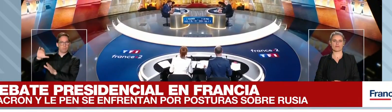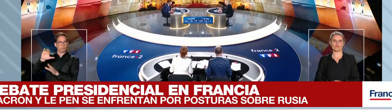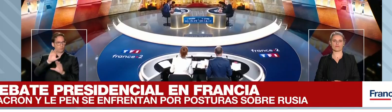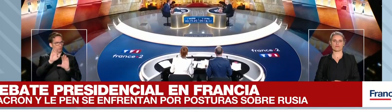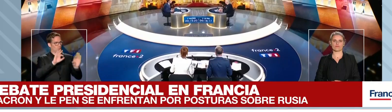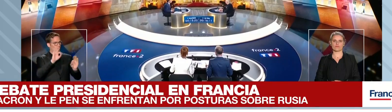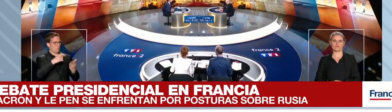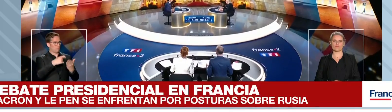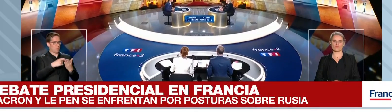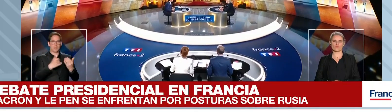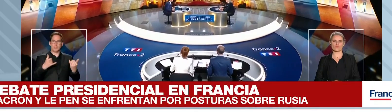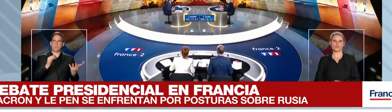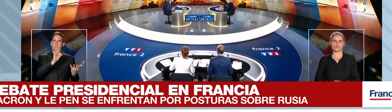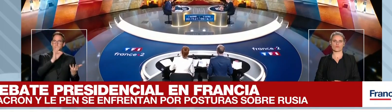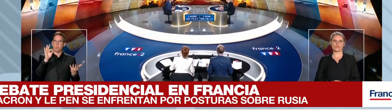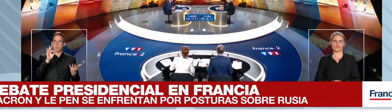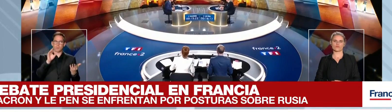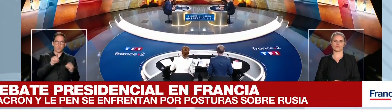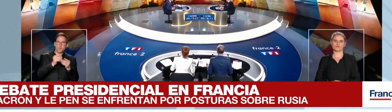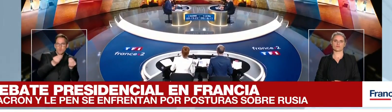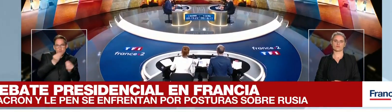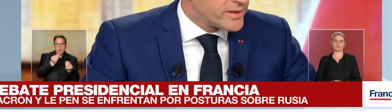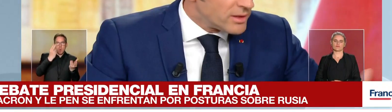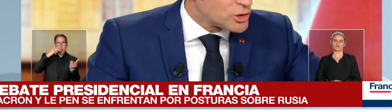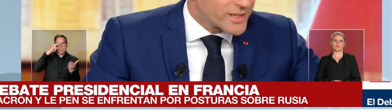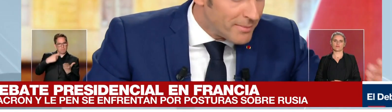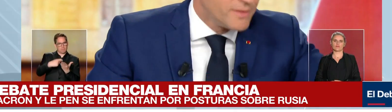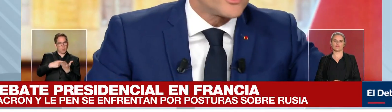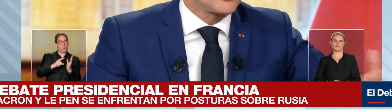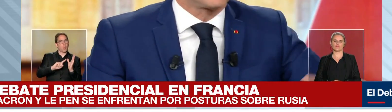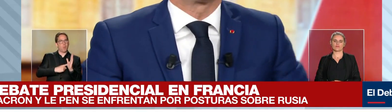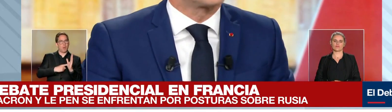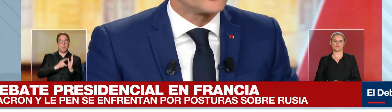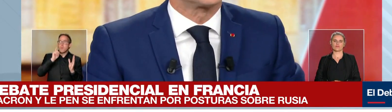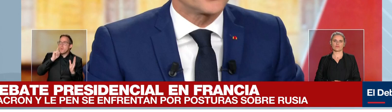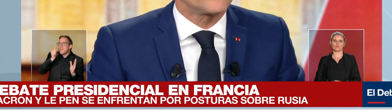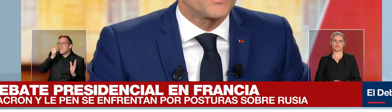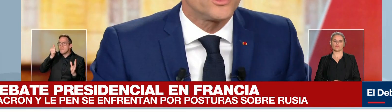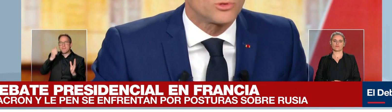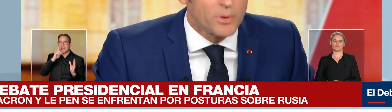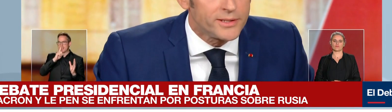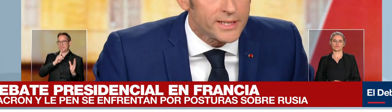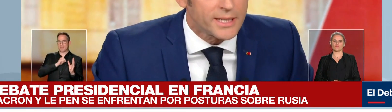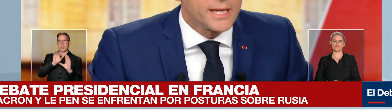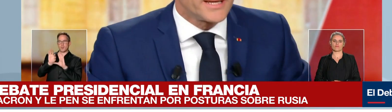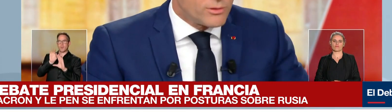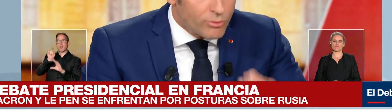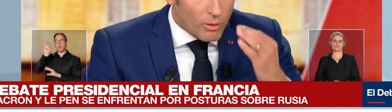financiamiento en bancos franceses, europeos, y que usted tomó una decisión